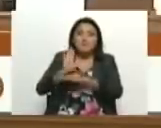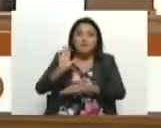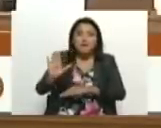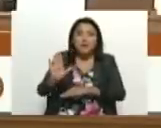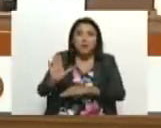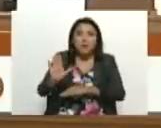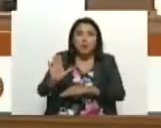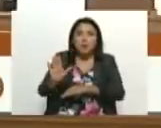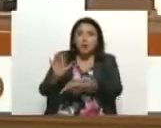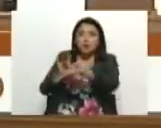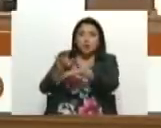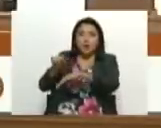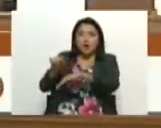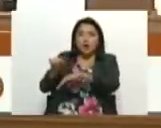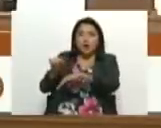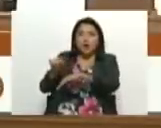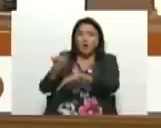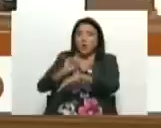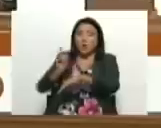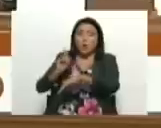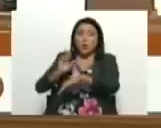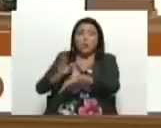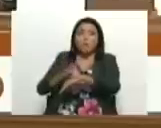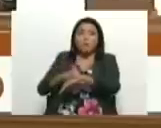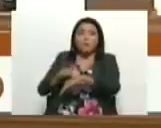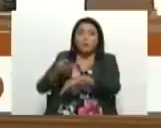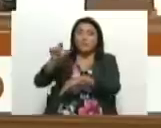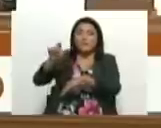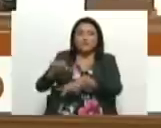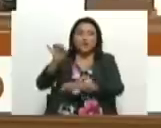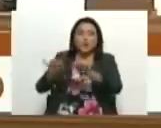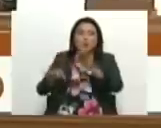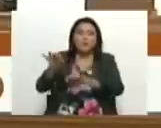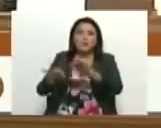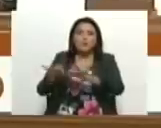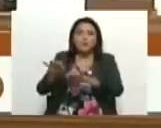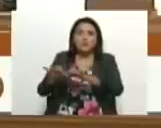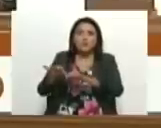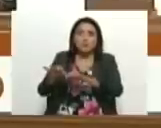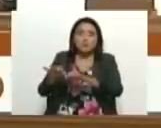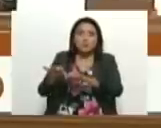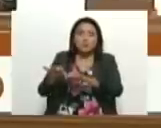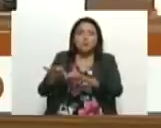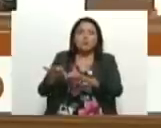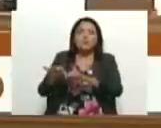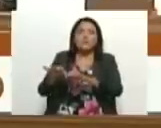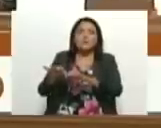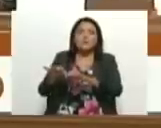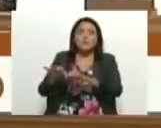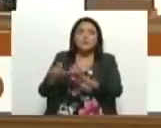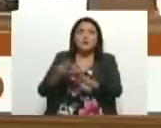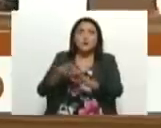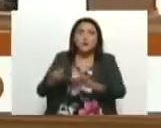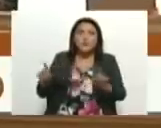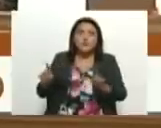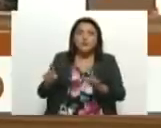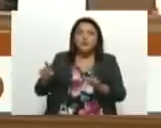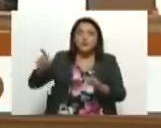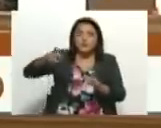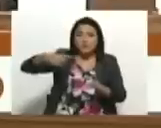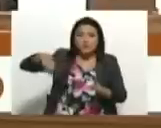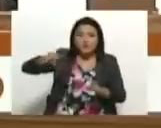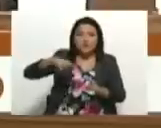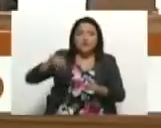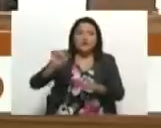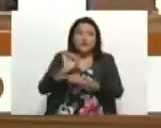No se puede tocar, porque la persona está en un juicio. Pero en la comunidad donde están estacionados esos